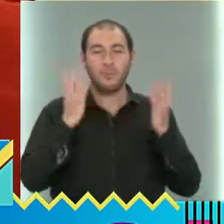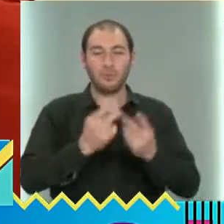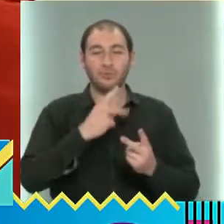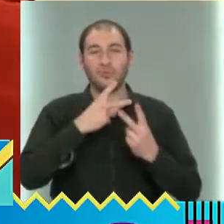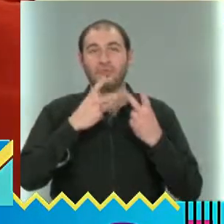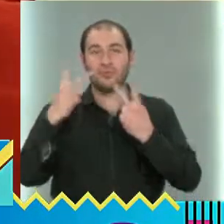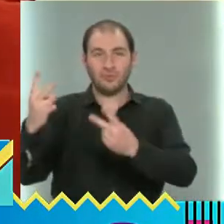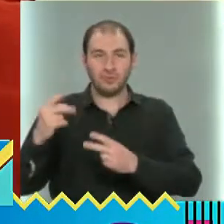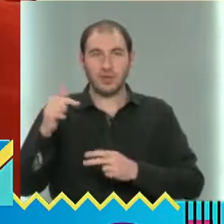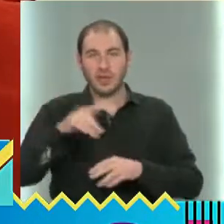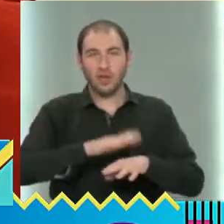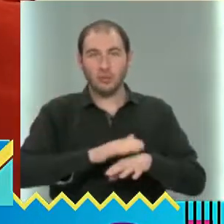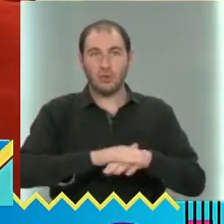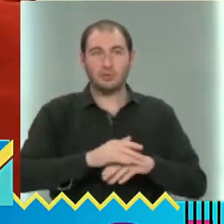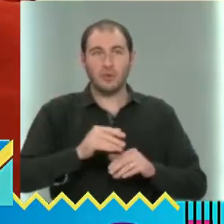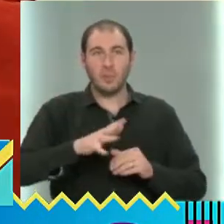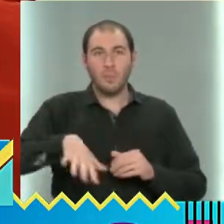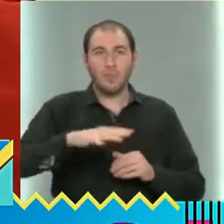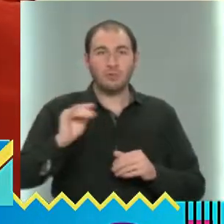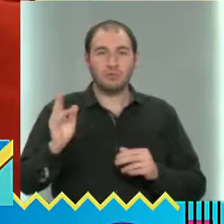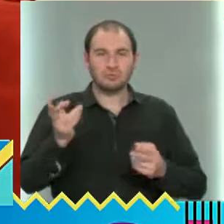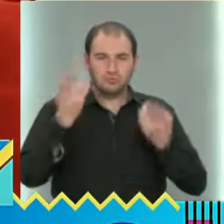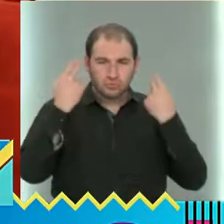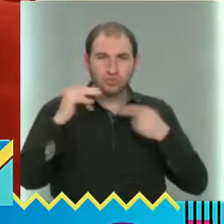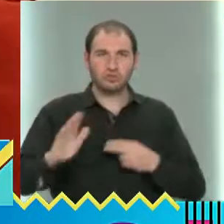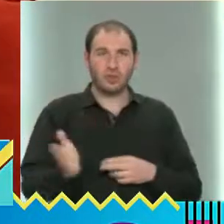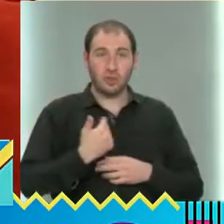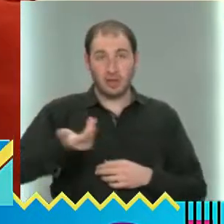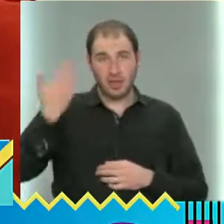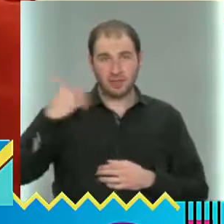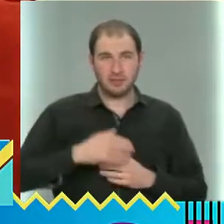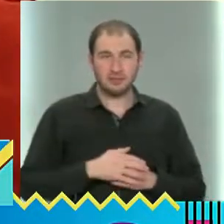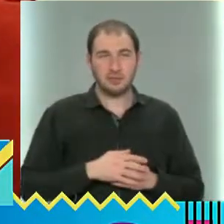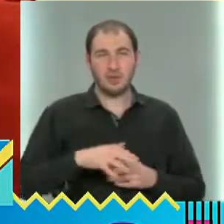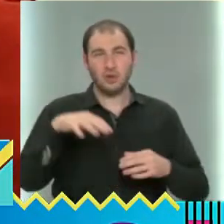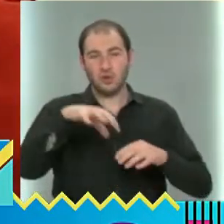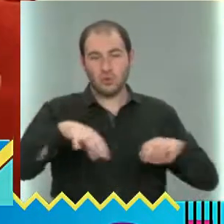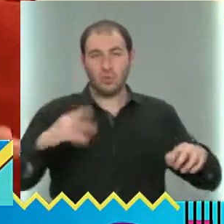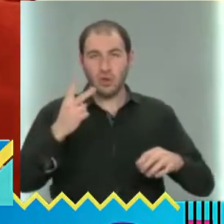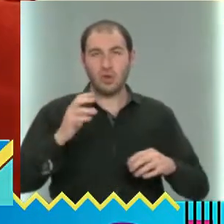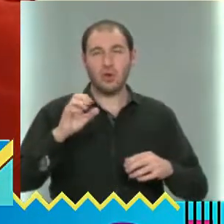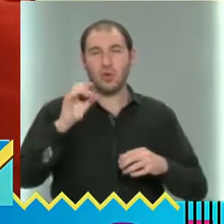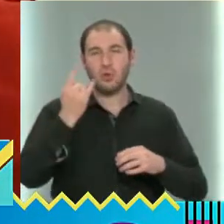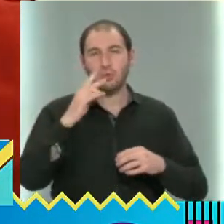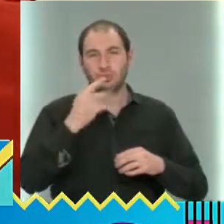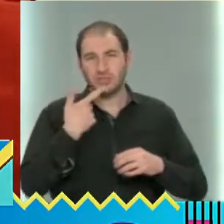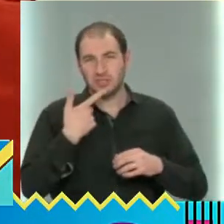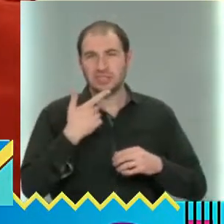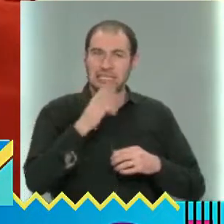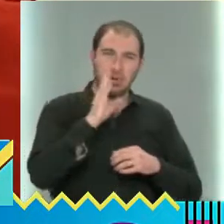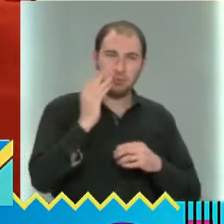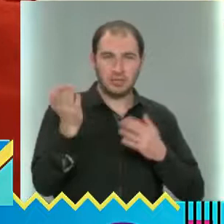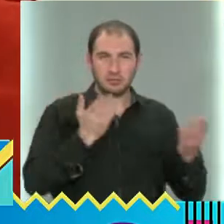mundo, en realidad él se compromete con todos los pueblos sometidos, y en ese tiempo estaban los dos bloques, la Unión Soviética y Estados